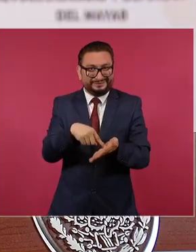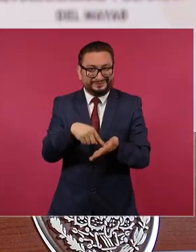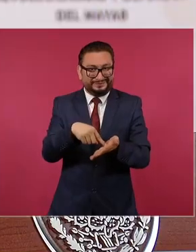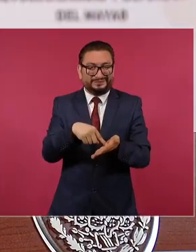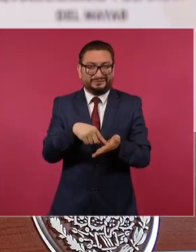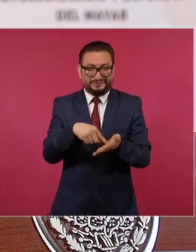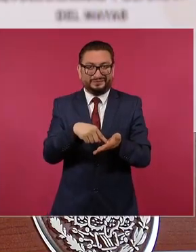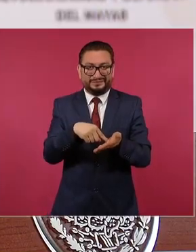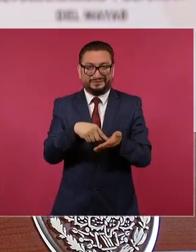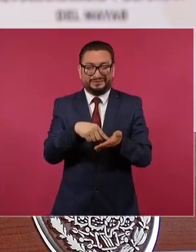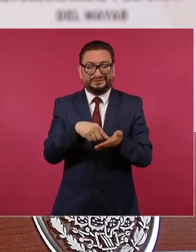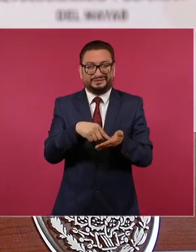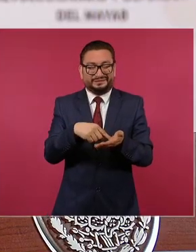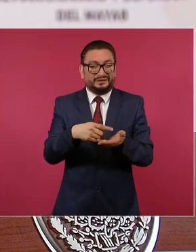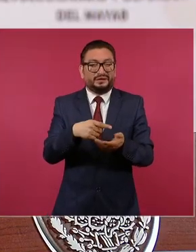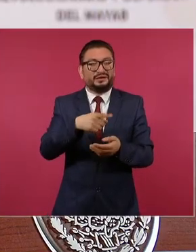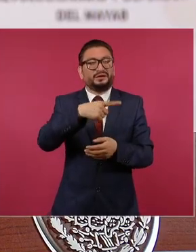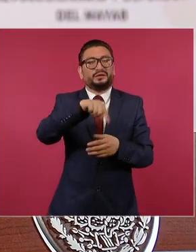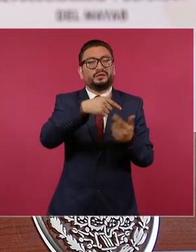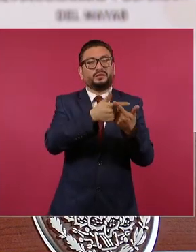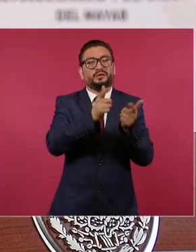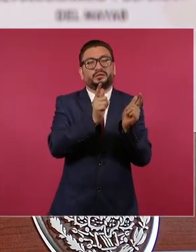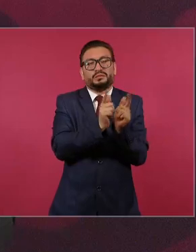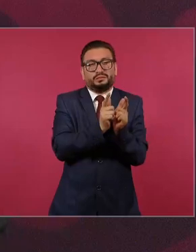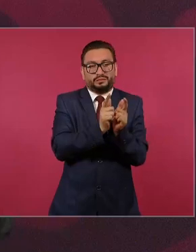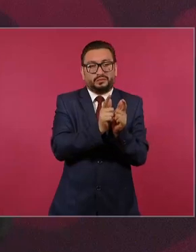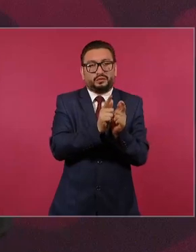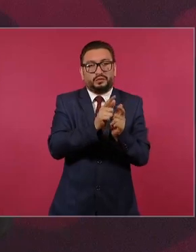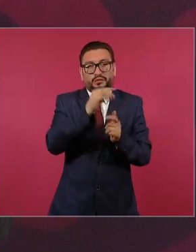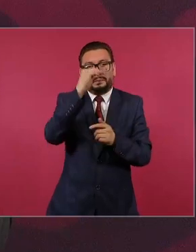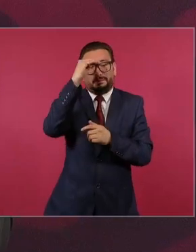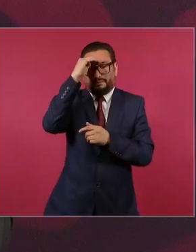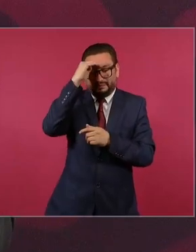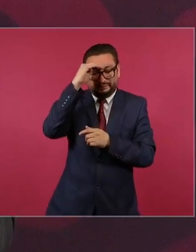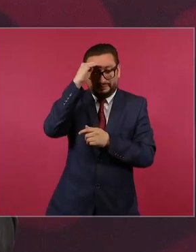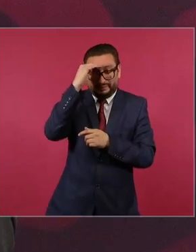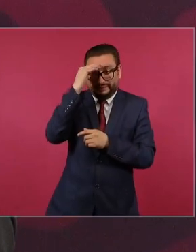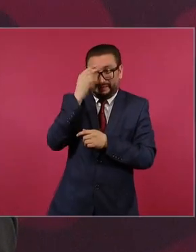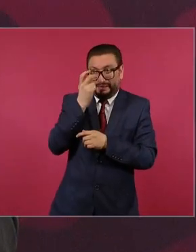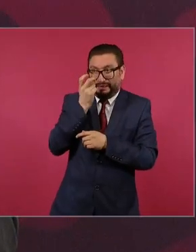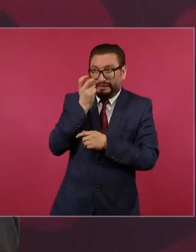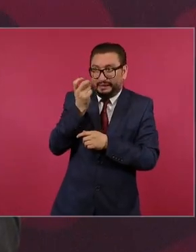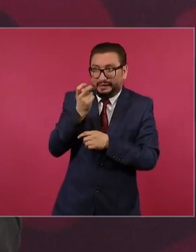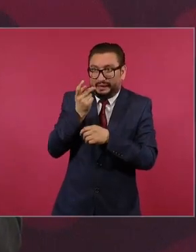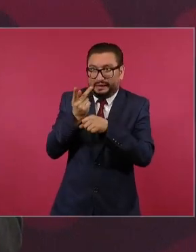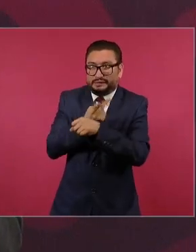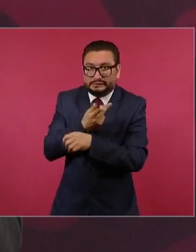como dicen los tecnócratas, con esa variable.